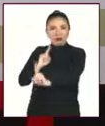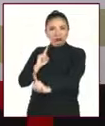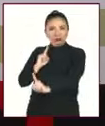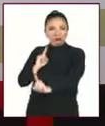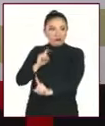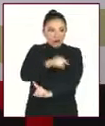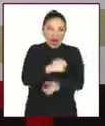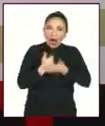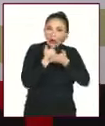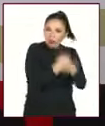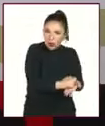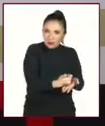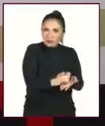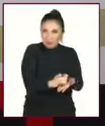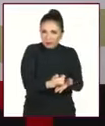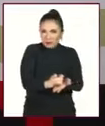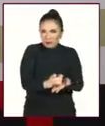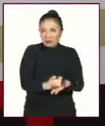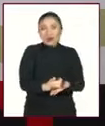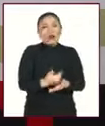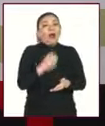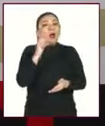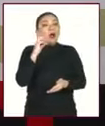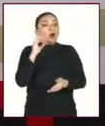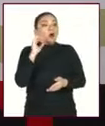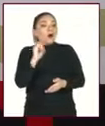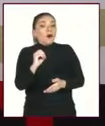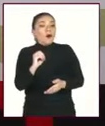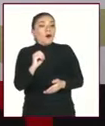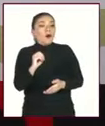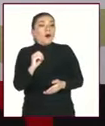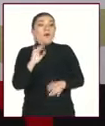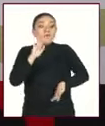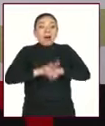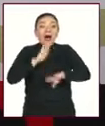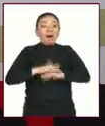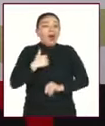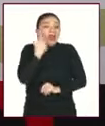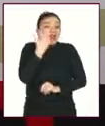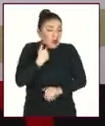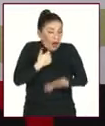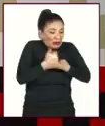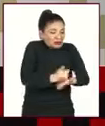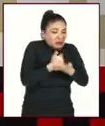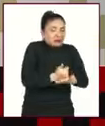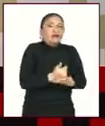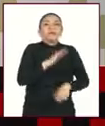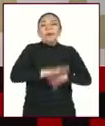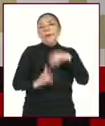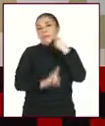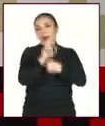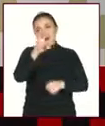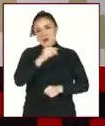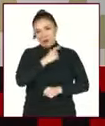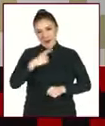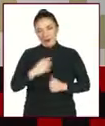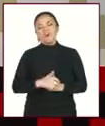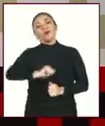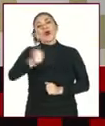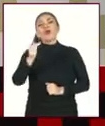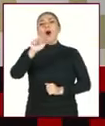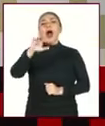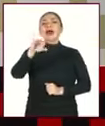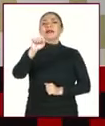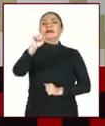ayudar, ya que llegue alguien más a hacer lo que le corresponde. Exactamente. Aris Ram pregunta, ¿y